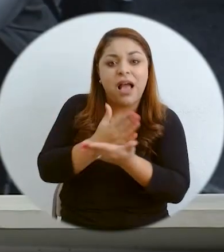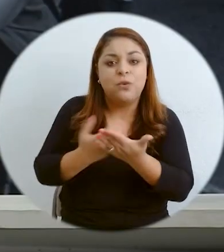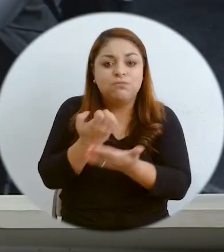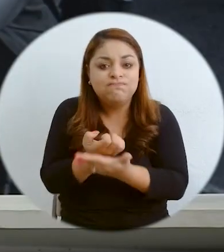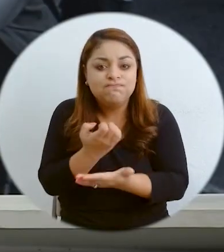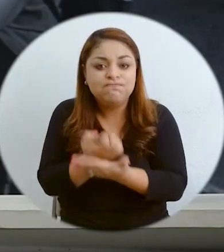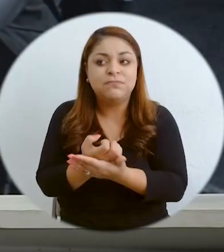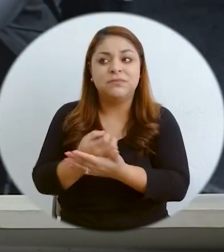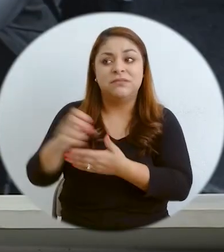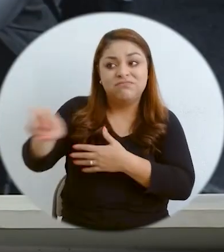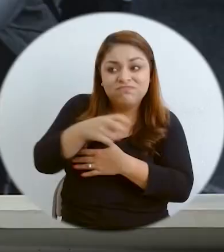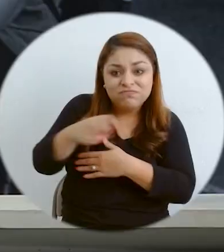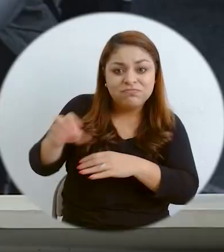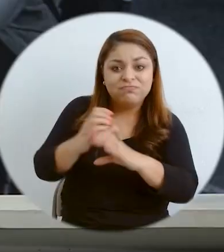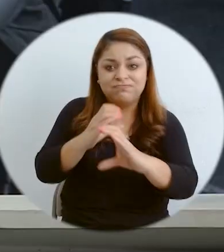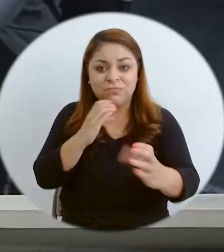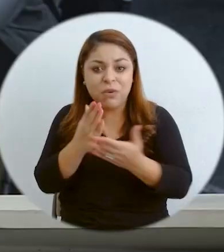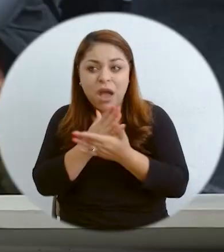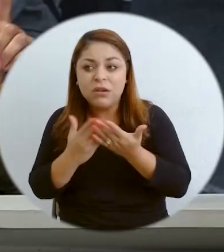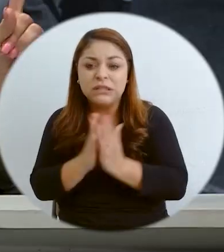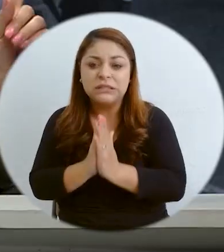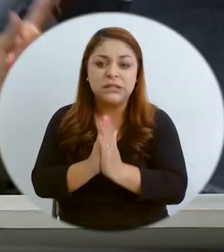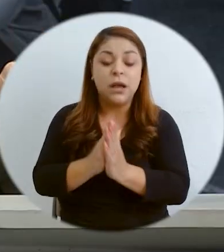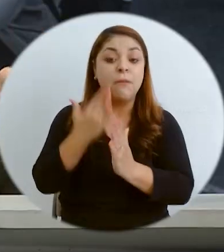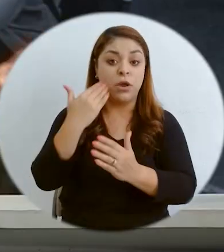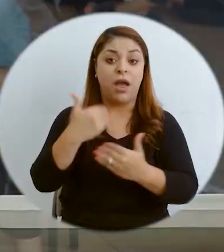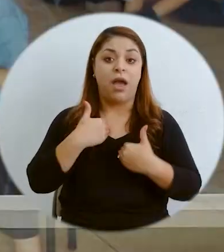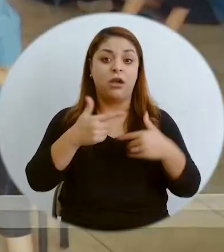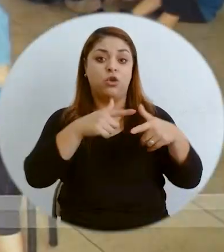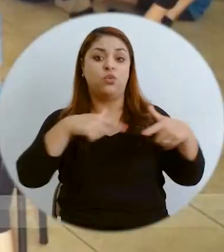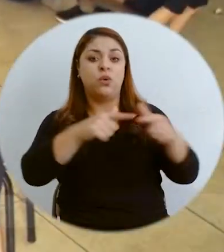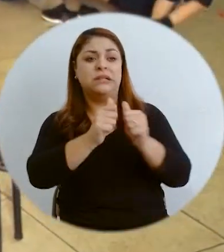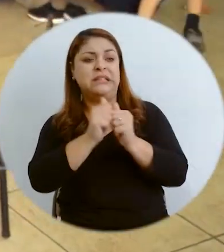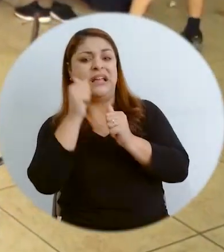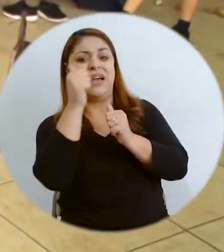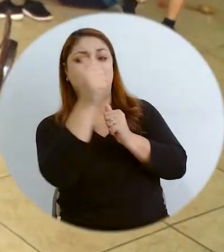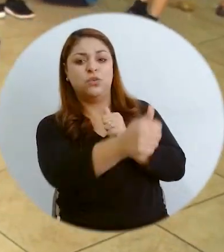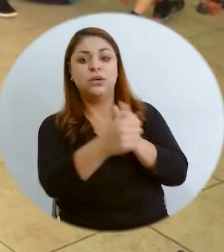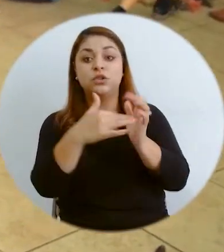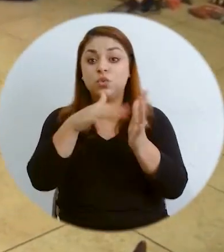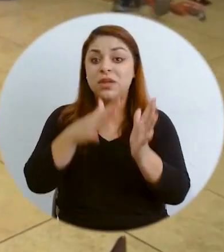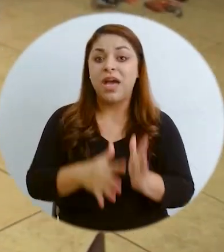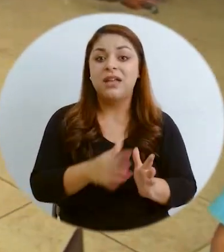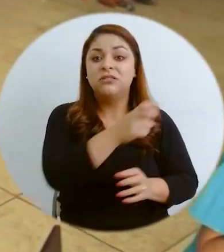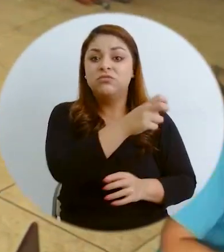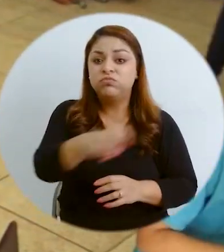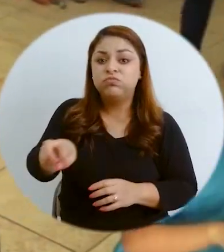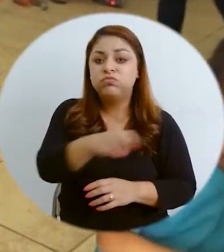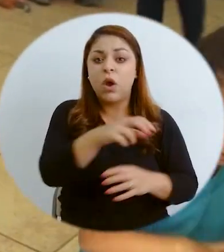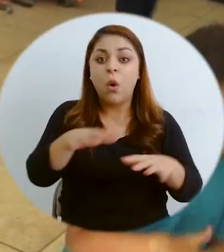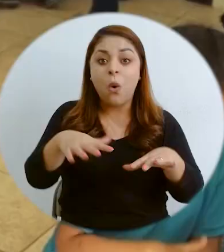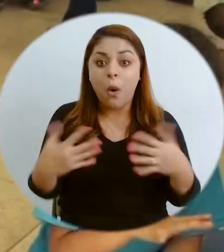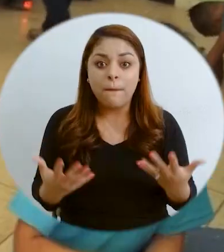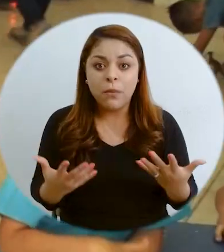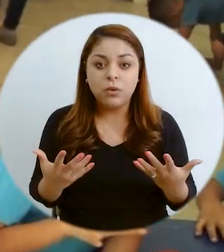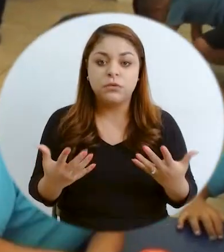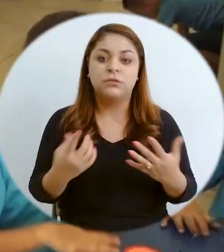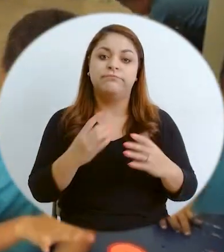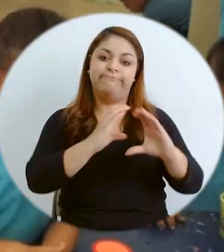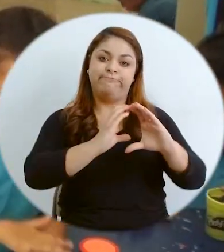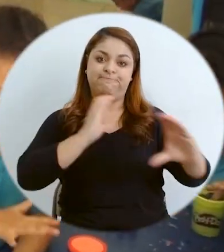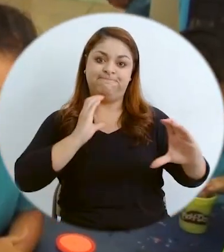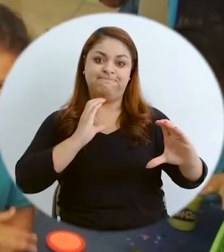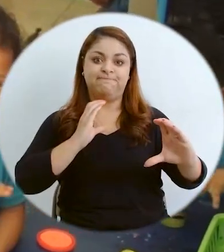subsidio económico, de un transporte estudiantil, porque hay lugares muy lejanos en donde los estudiantes van al centro educativo por medio de